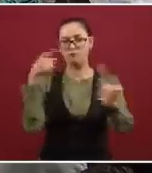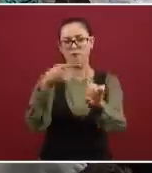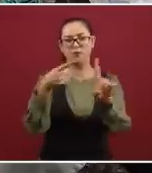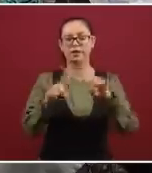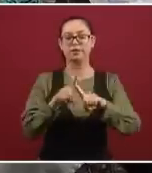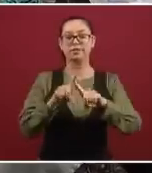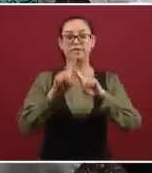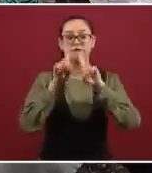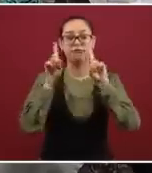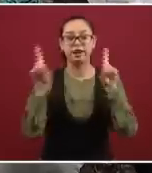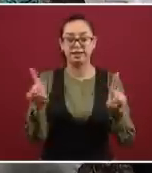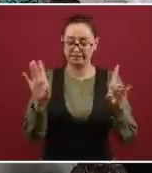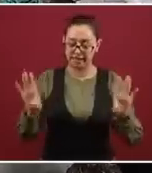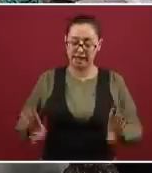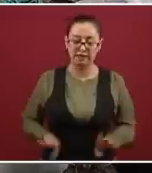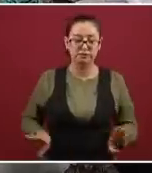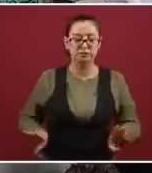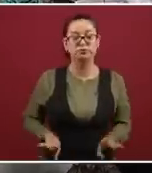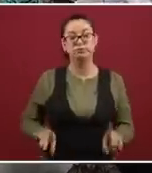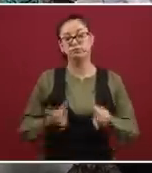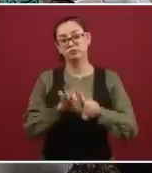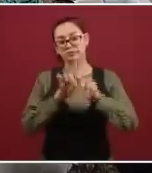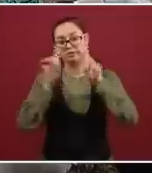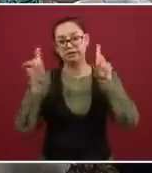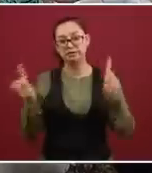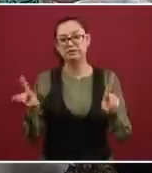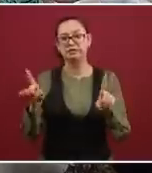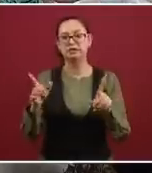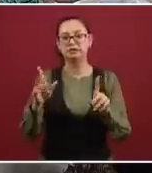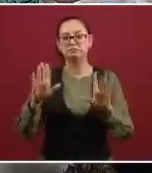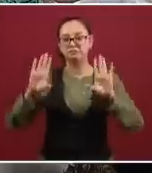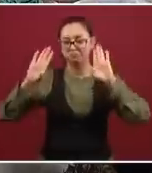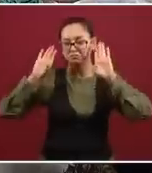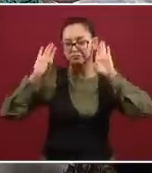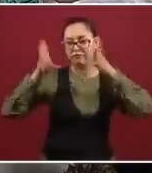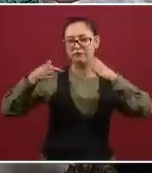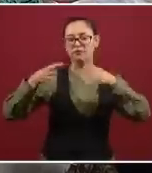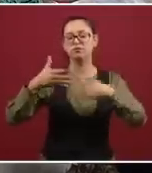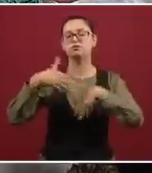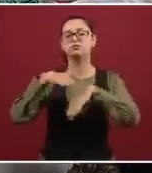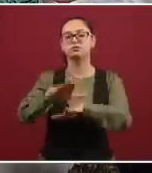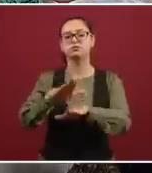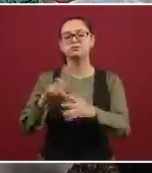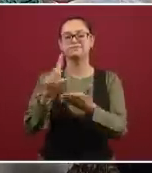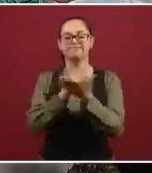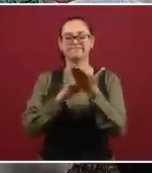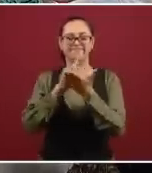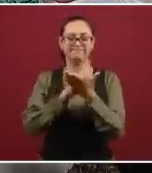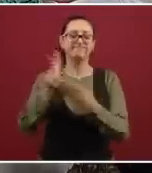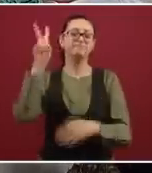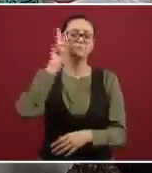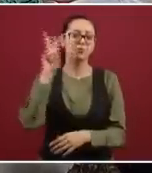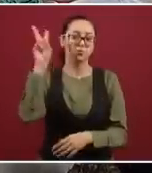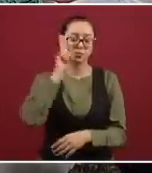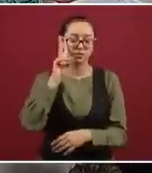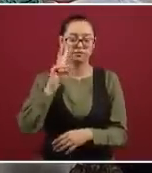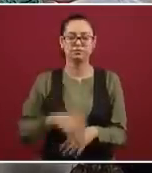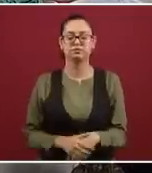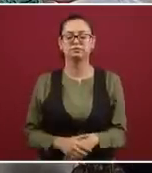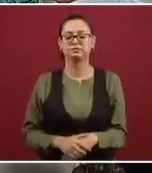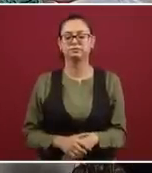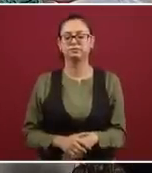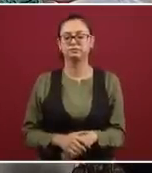de actitud respecto al problema de las adicciones. Este cambio está propuesto formalmente en el